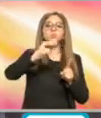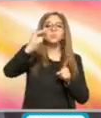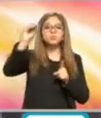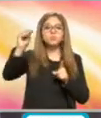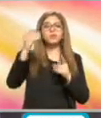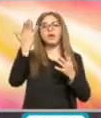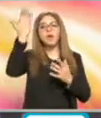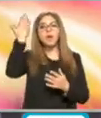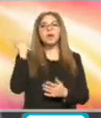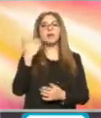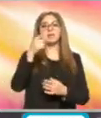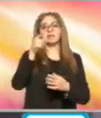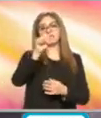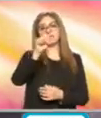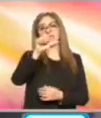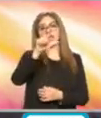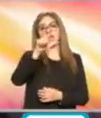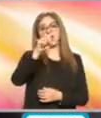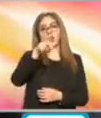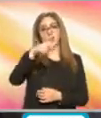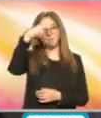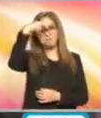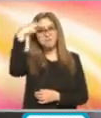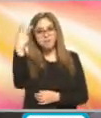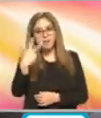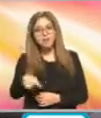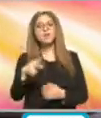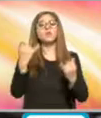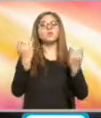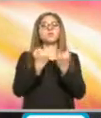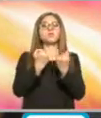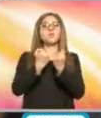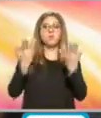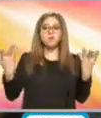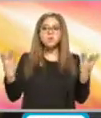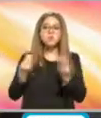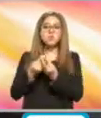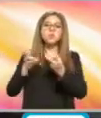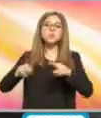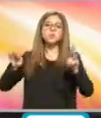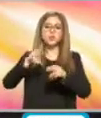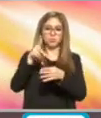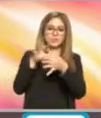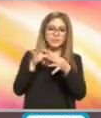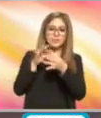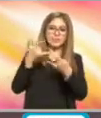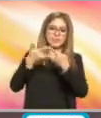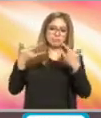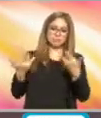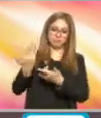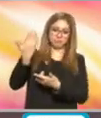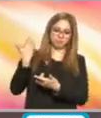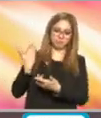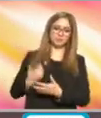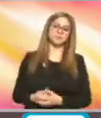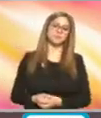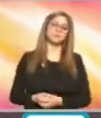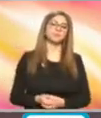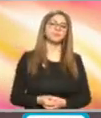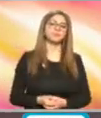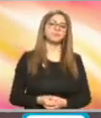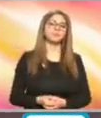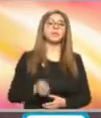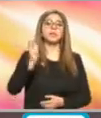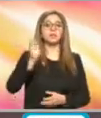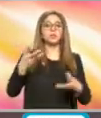Salón México, muchas ocasiones han compartido escenario con grandes de la música. Cuéntame de la historia. Bueno, la trayectoria alternando ha sido con